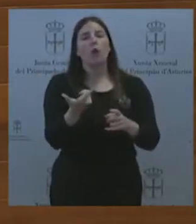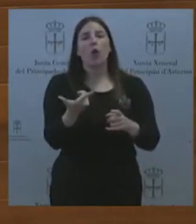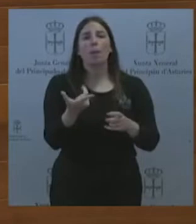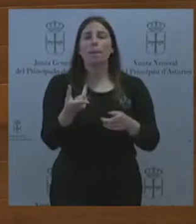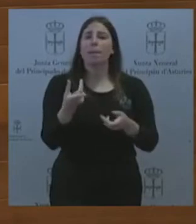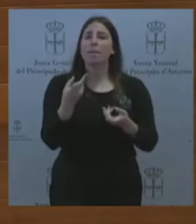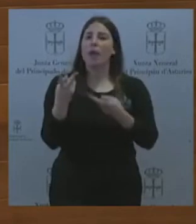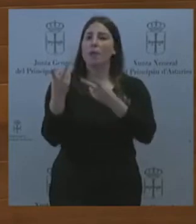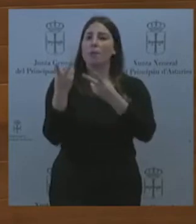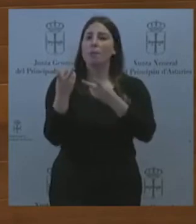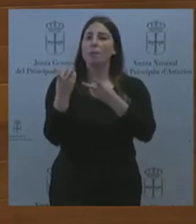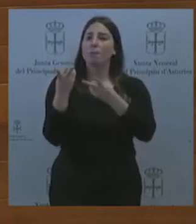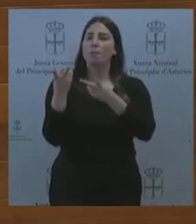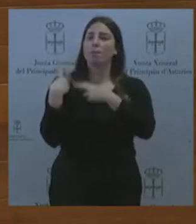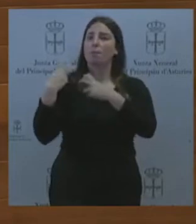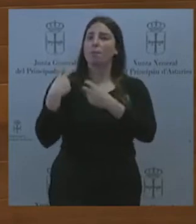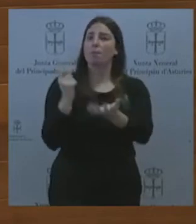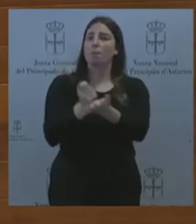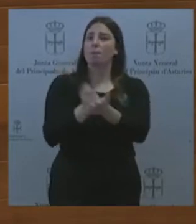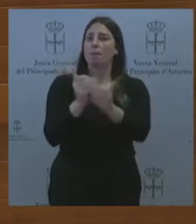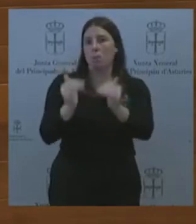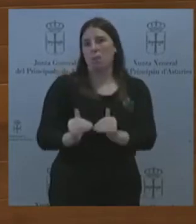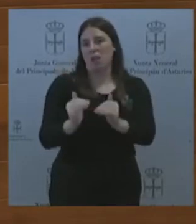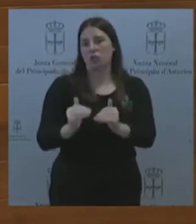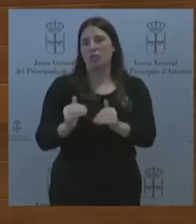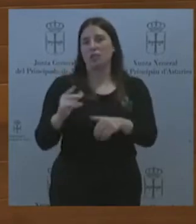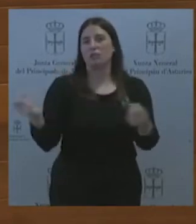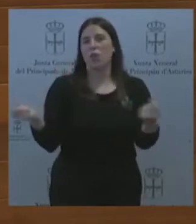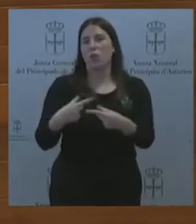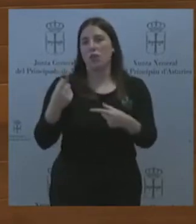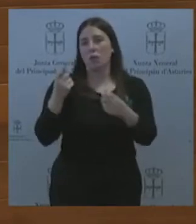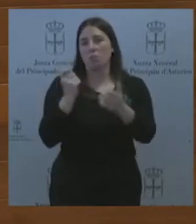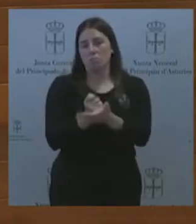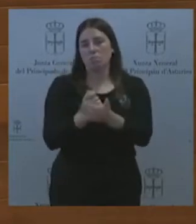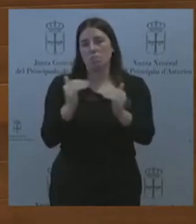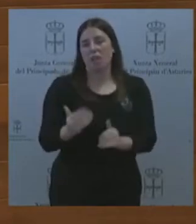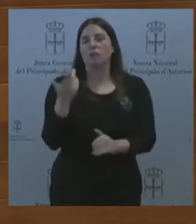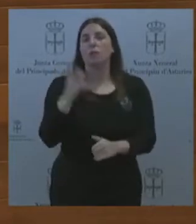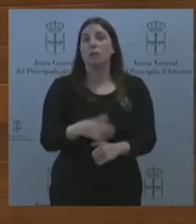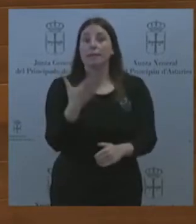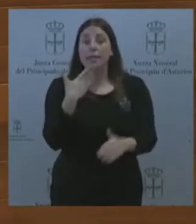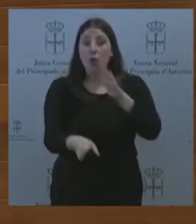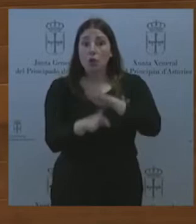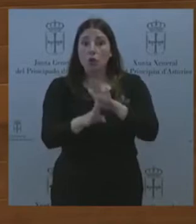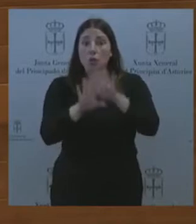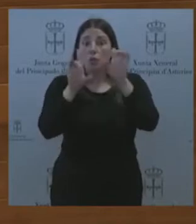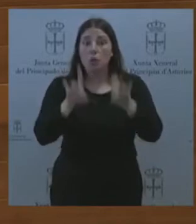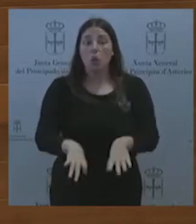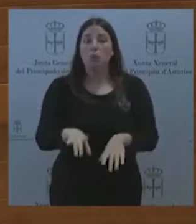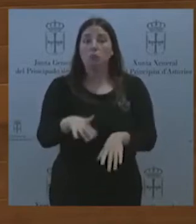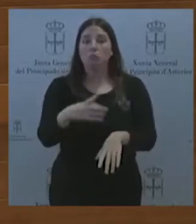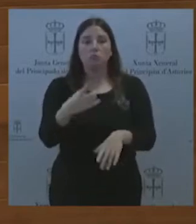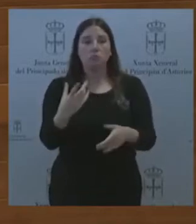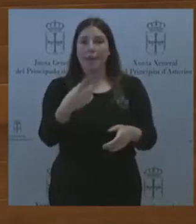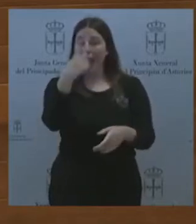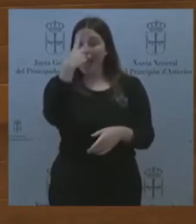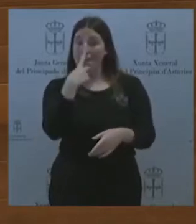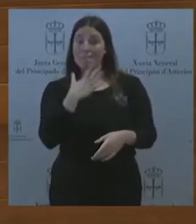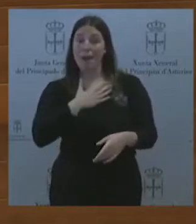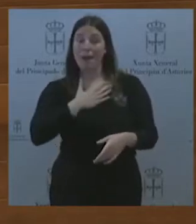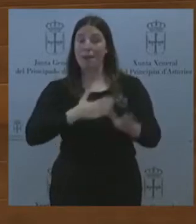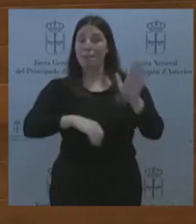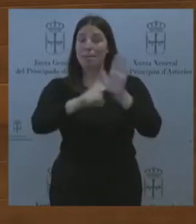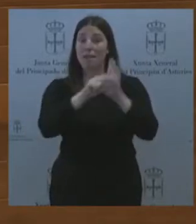Como sigamos así, dentro de poco vamos a tener que cambiar una de las imágenes de la marca Asturias, esa de las vacas pastando en